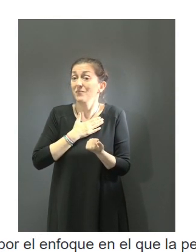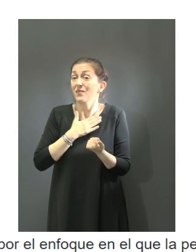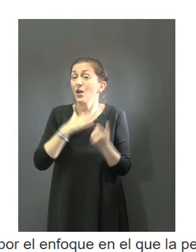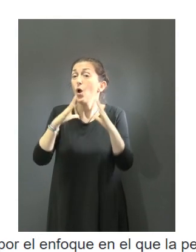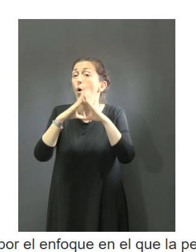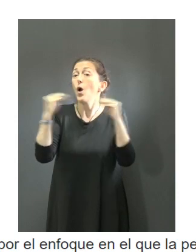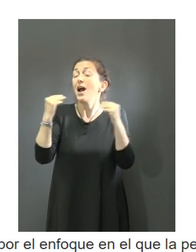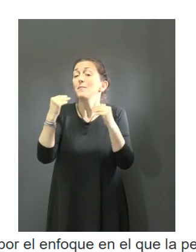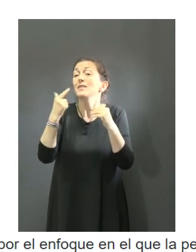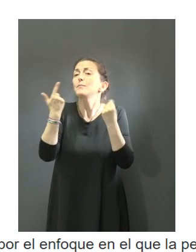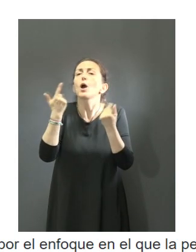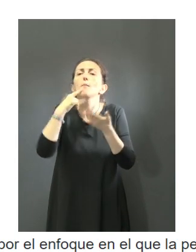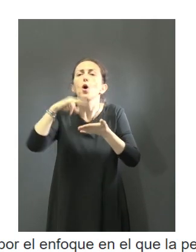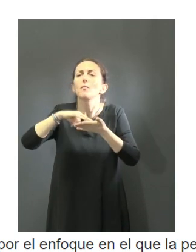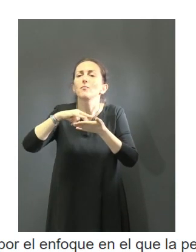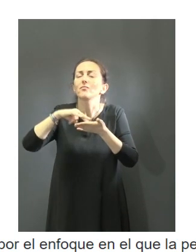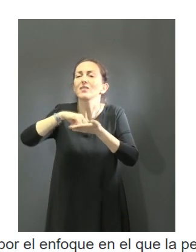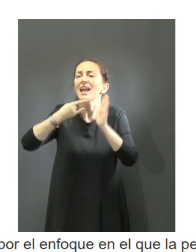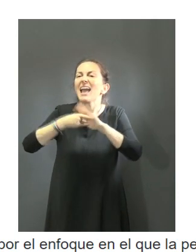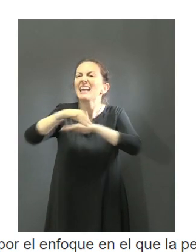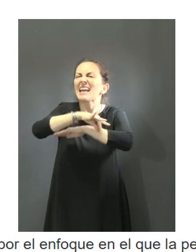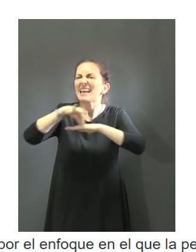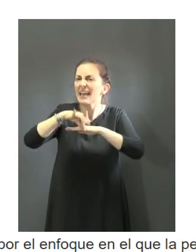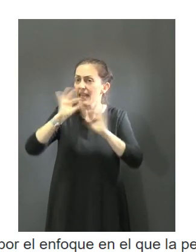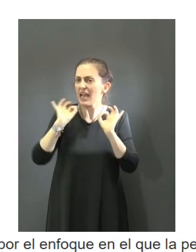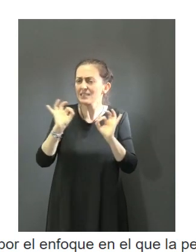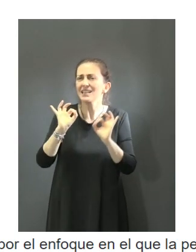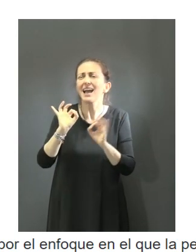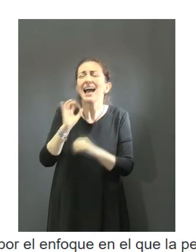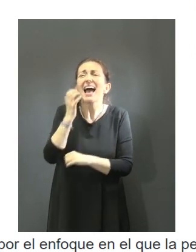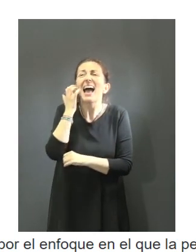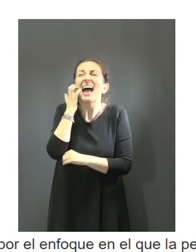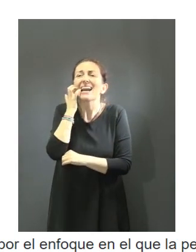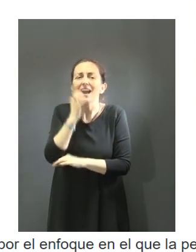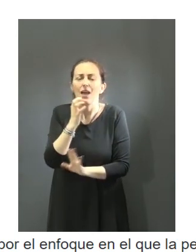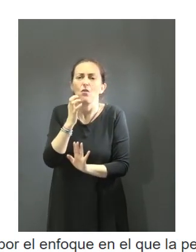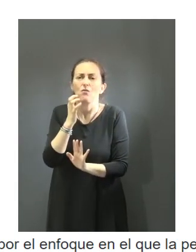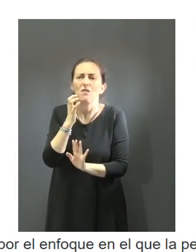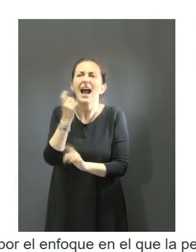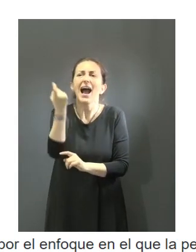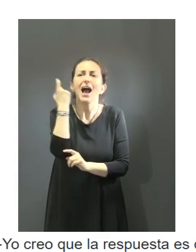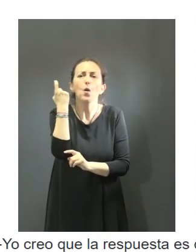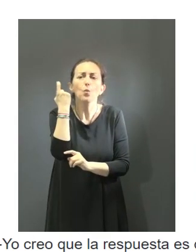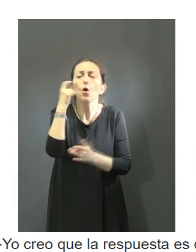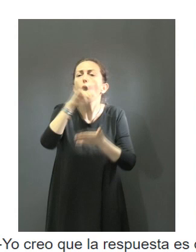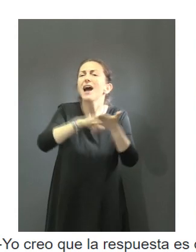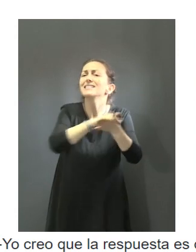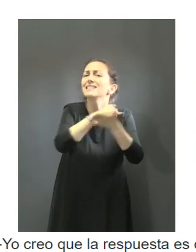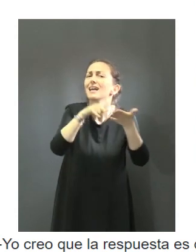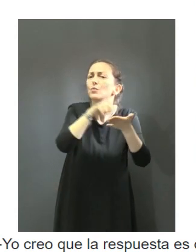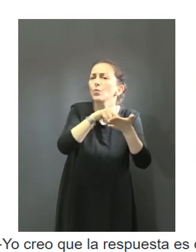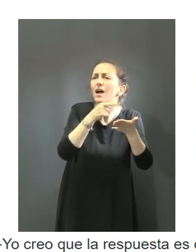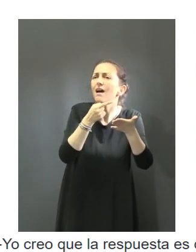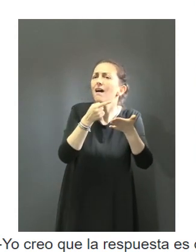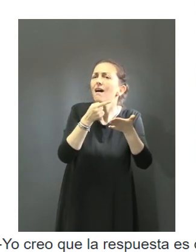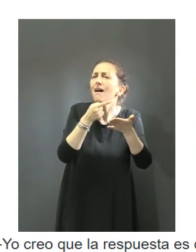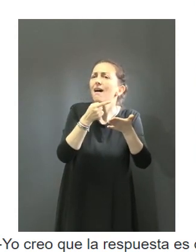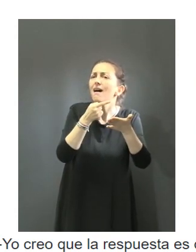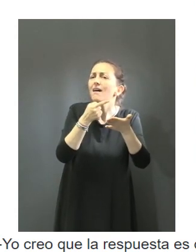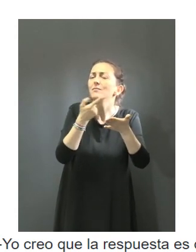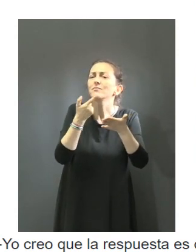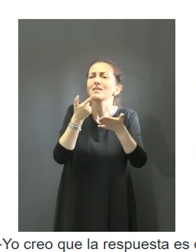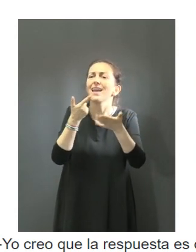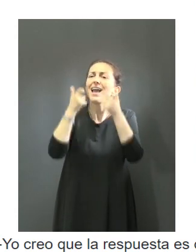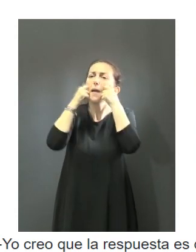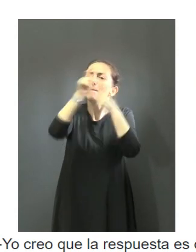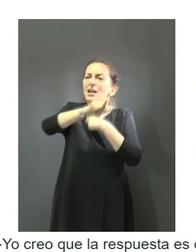enseñanza reglada de las ingenierías, normalmente es raro tener, asignaturas en las que, digamos, de human